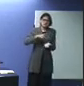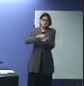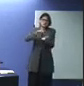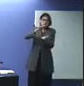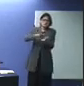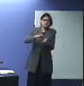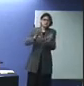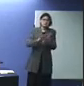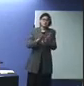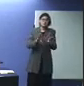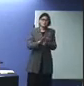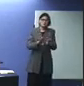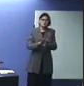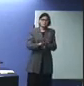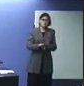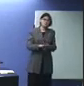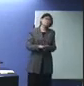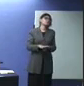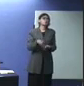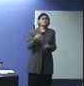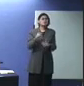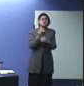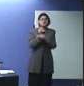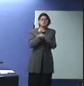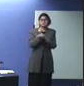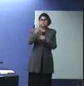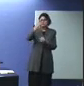se está estudiando y no se está observando?